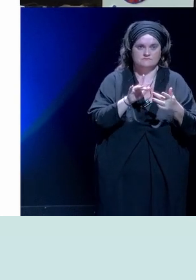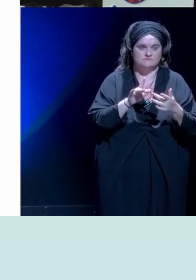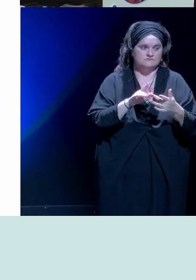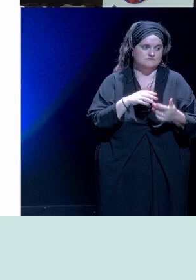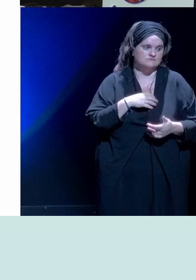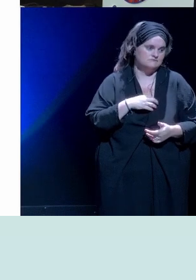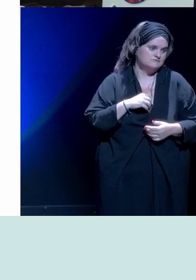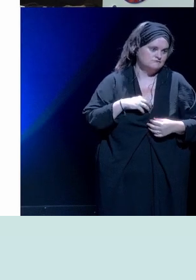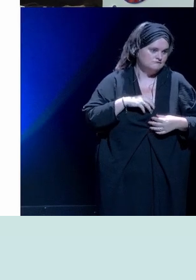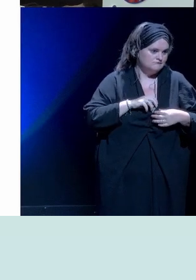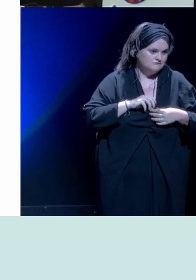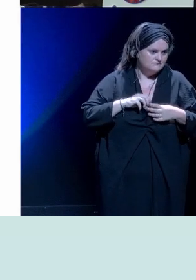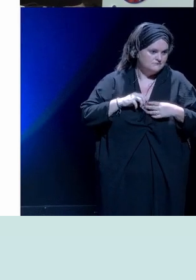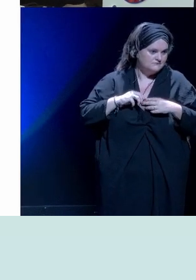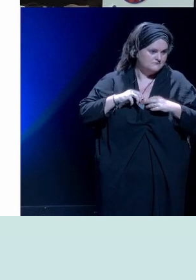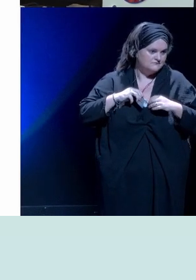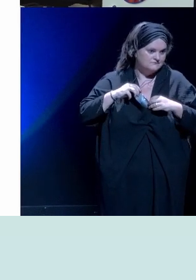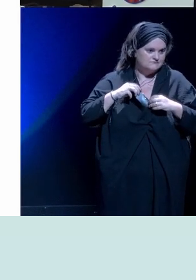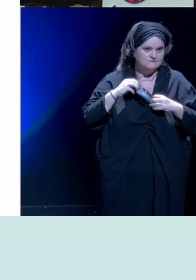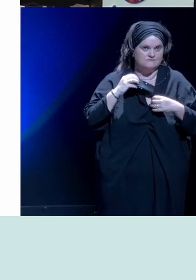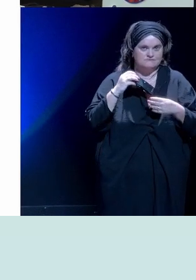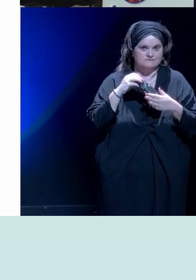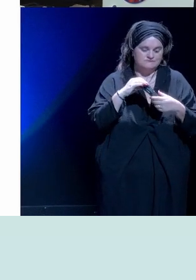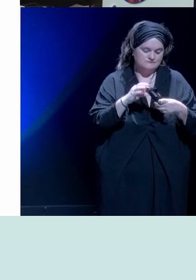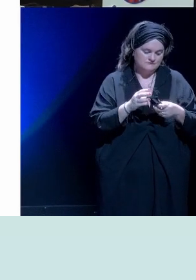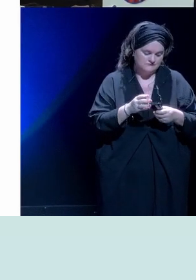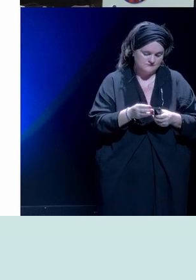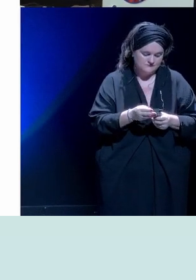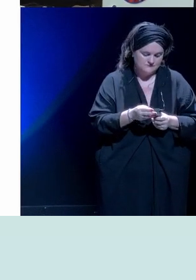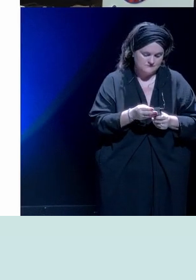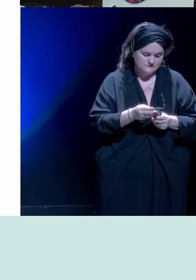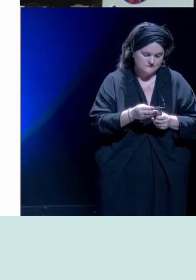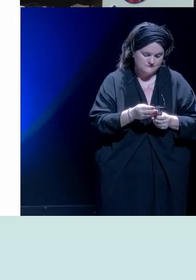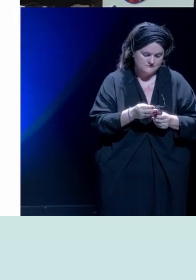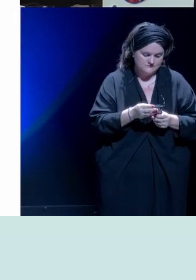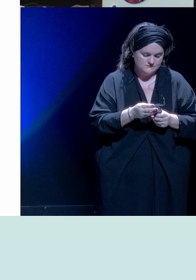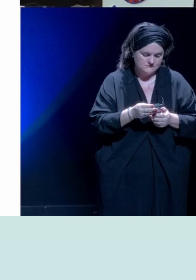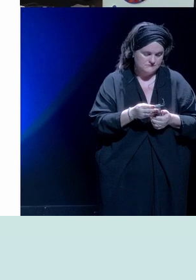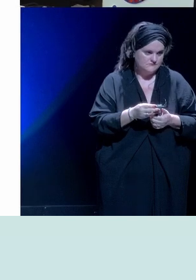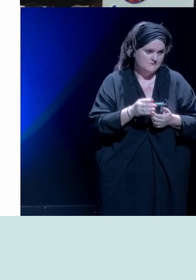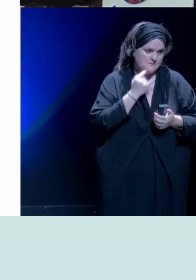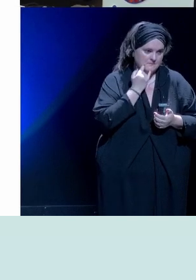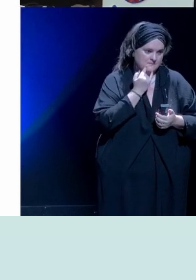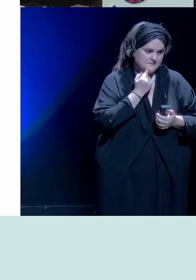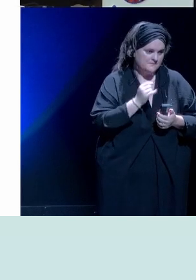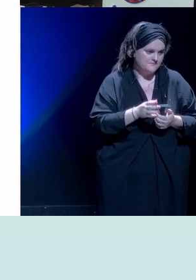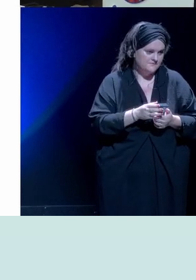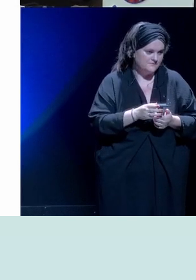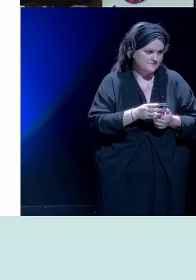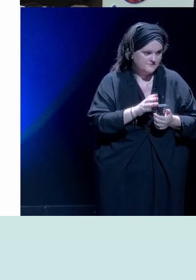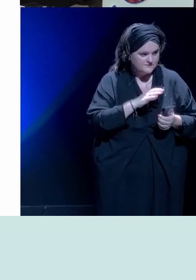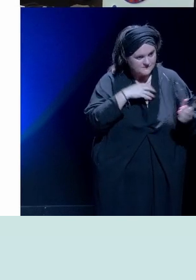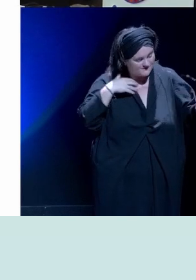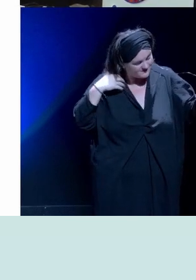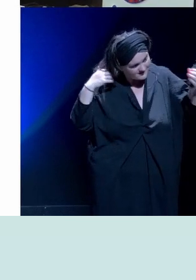nuestras relaciones con amigos, con personas cercanas que hemos elegido. E insisto en el término participación. Aquí es un término